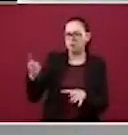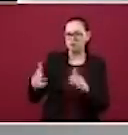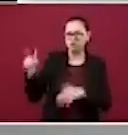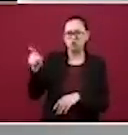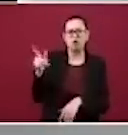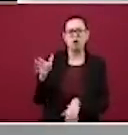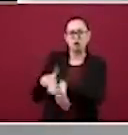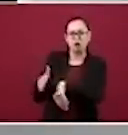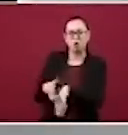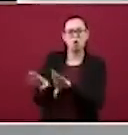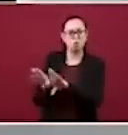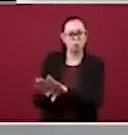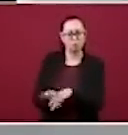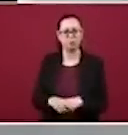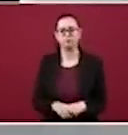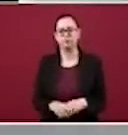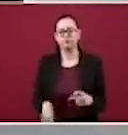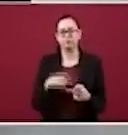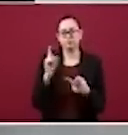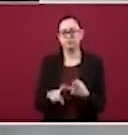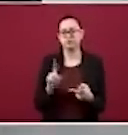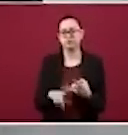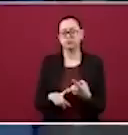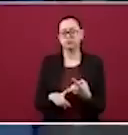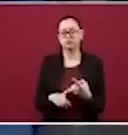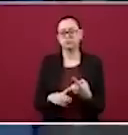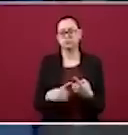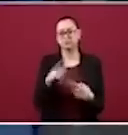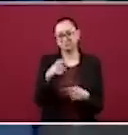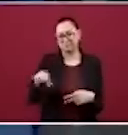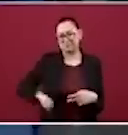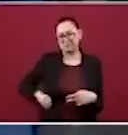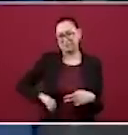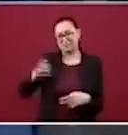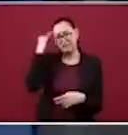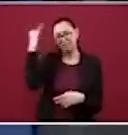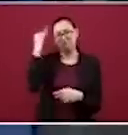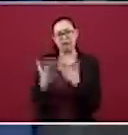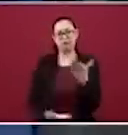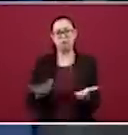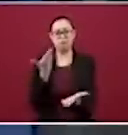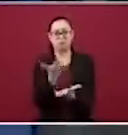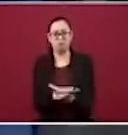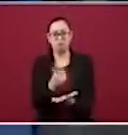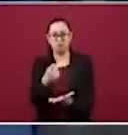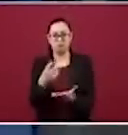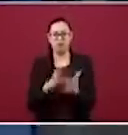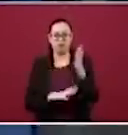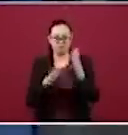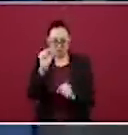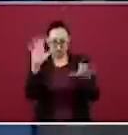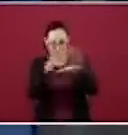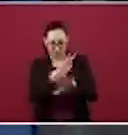preguntarle si usted tendría interés en impulsar una reforma constitucional que permitiera la desaparición de los órganos autónomos y de los